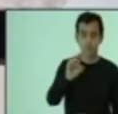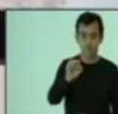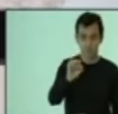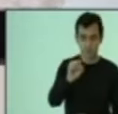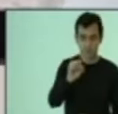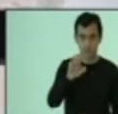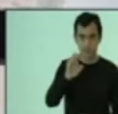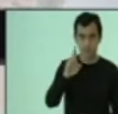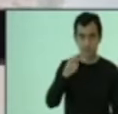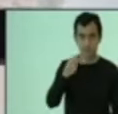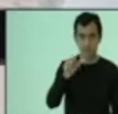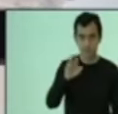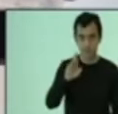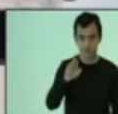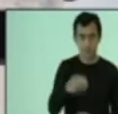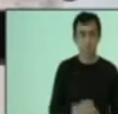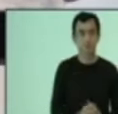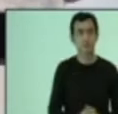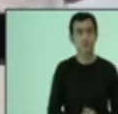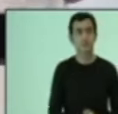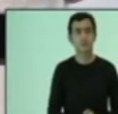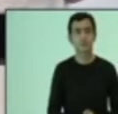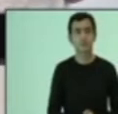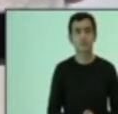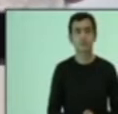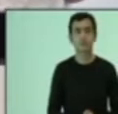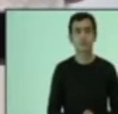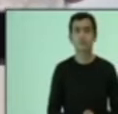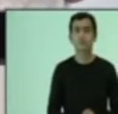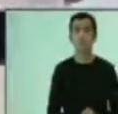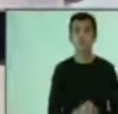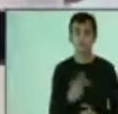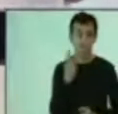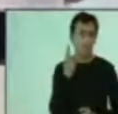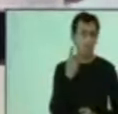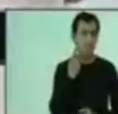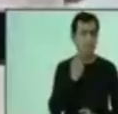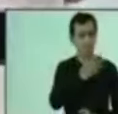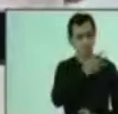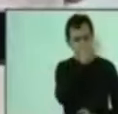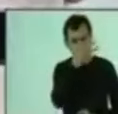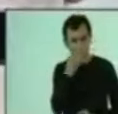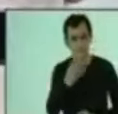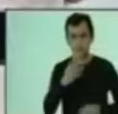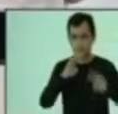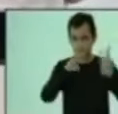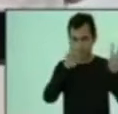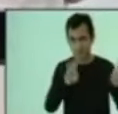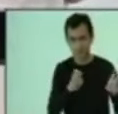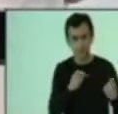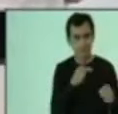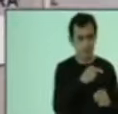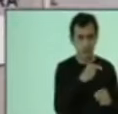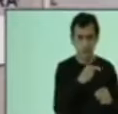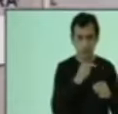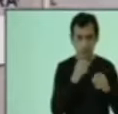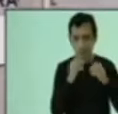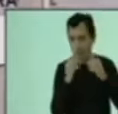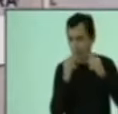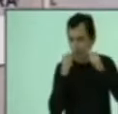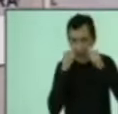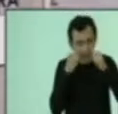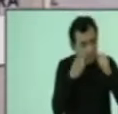Medina. La política de migración ha sido una de las actividades que menos se ha atendido a